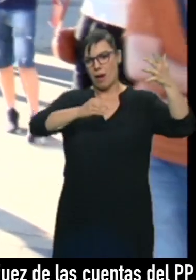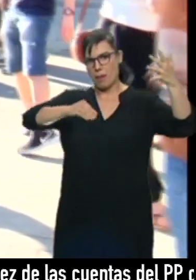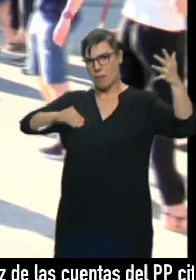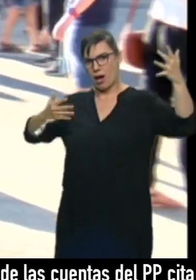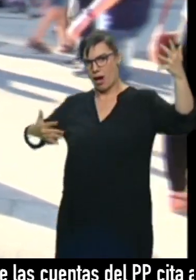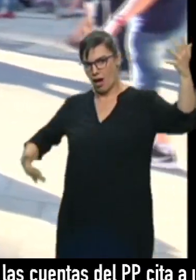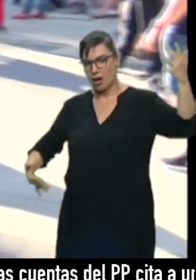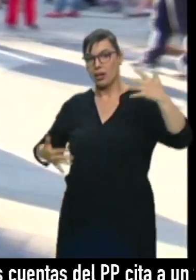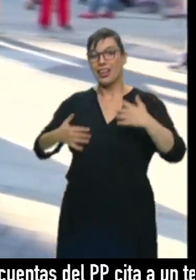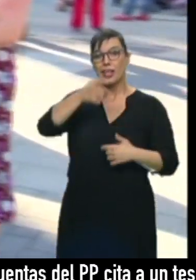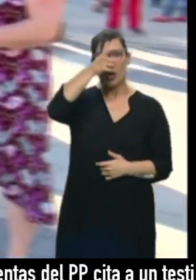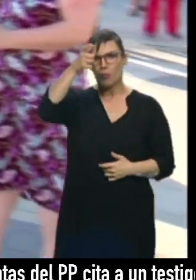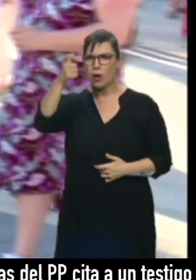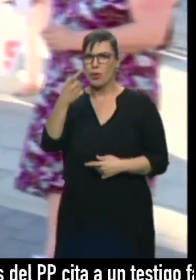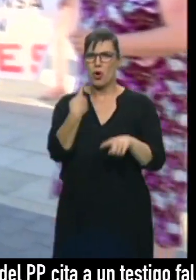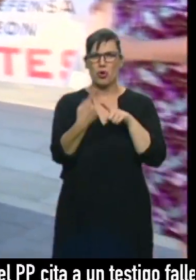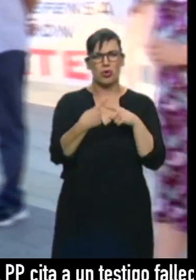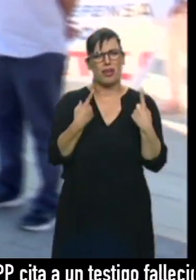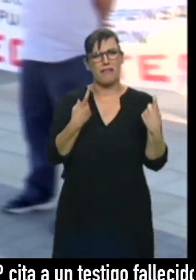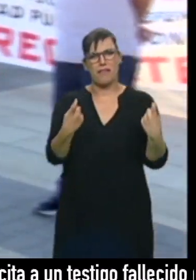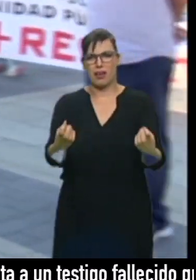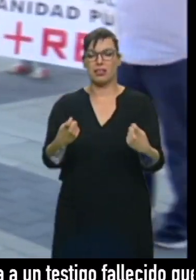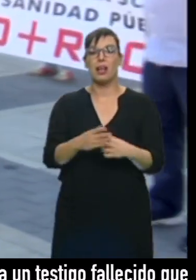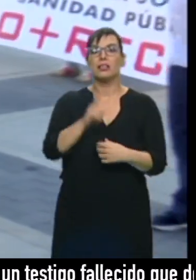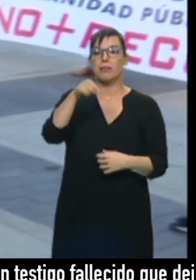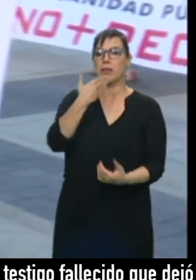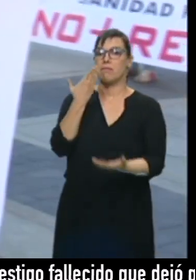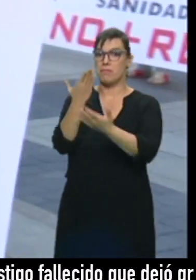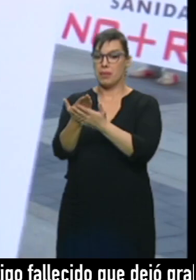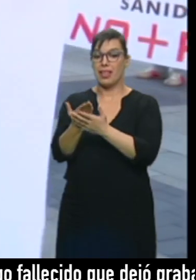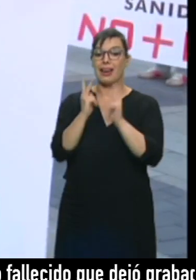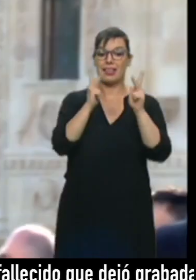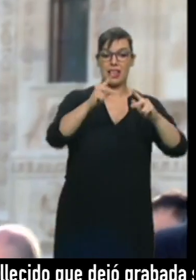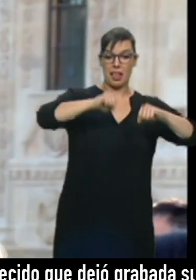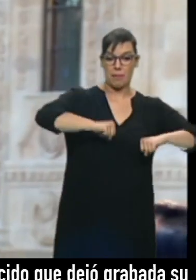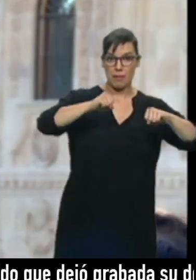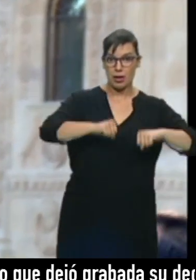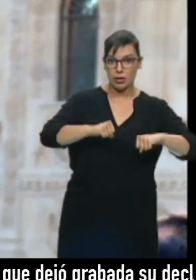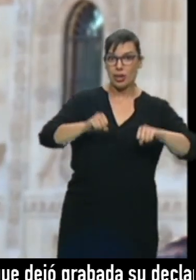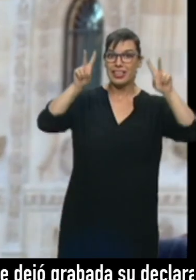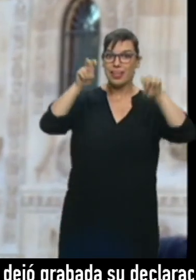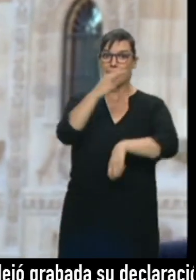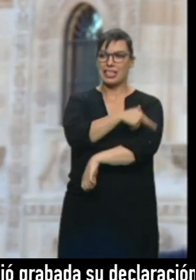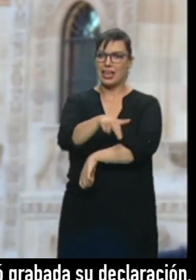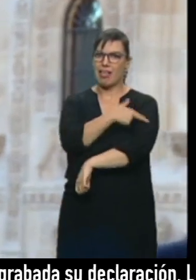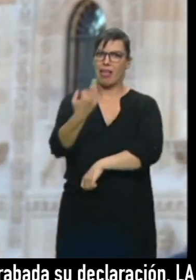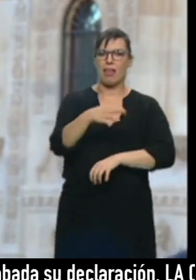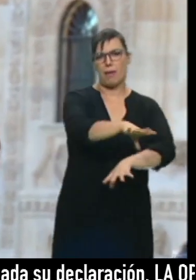rural hay muchas deficiencias. También reclaman la intervención en las residencias de mayores en materia sanitaria.